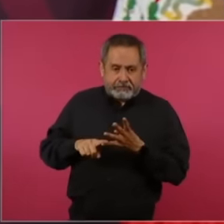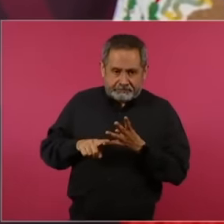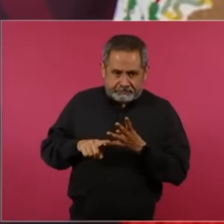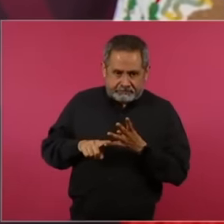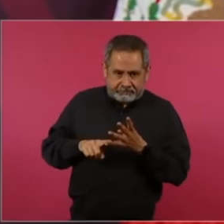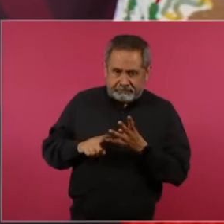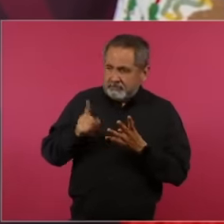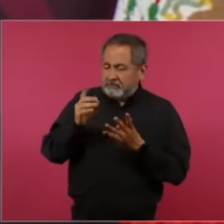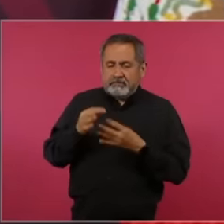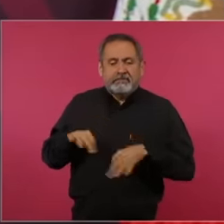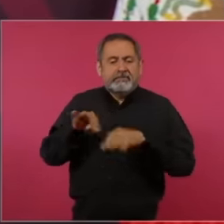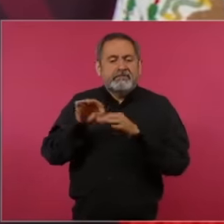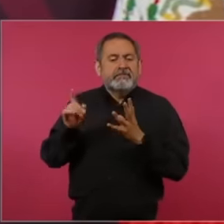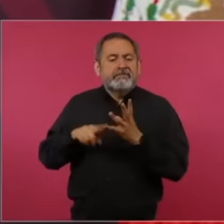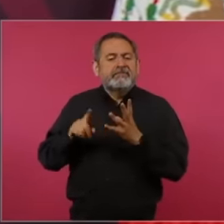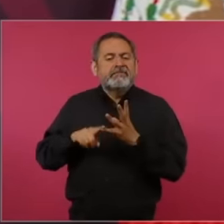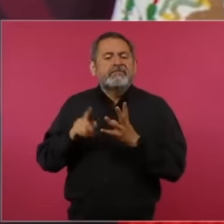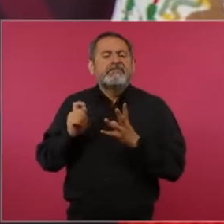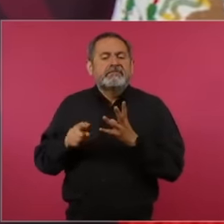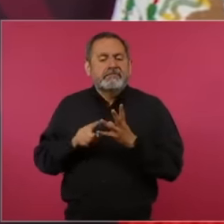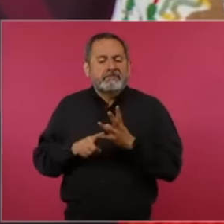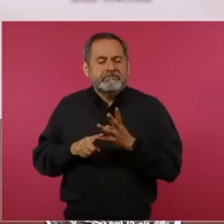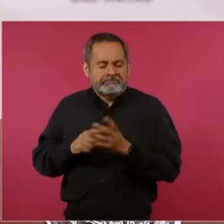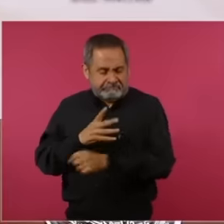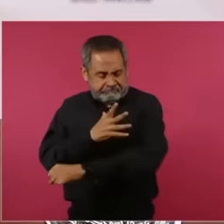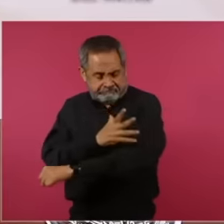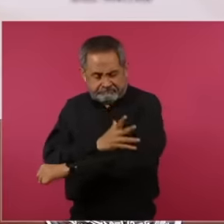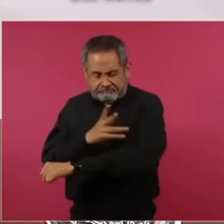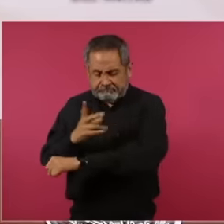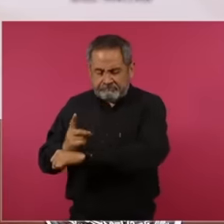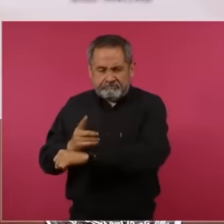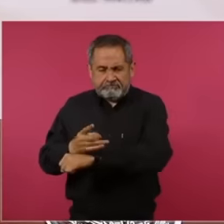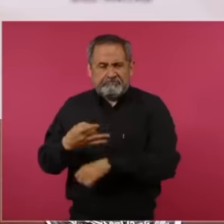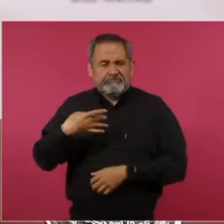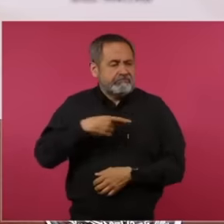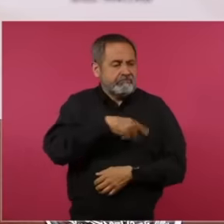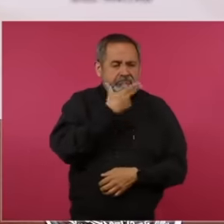y algo muy importante, más honestas que los hombres.